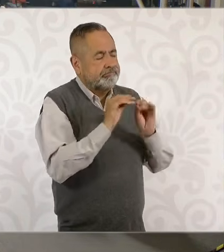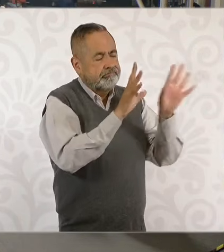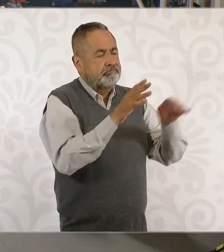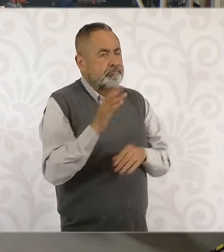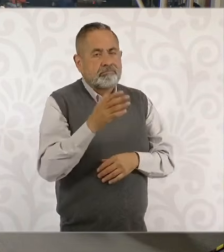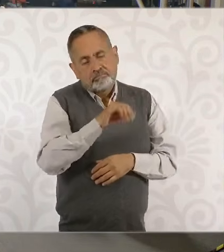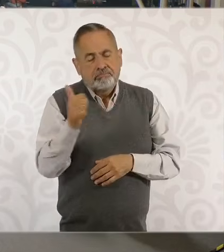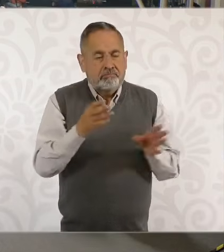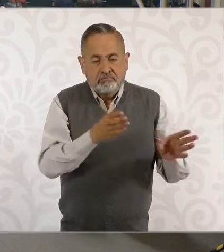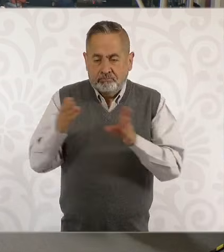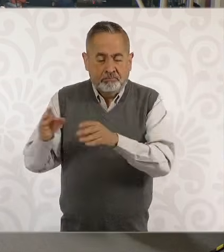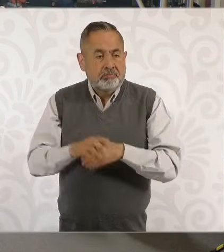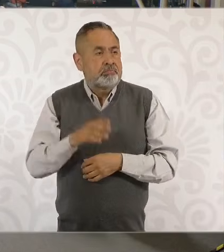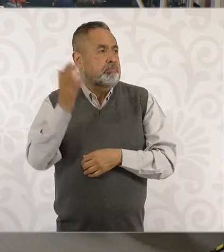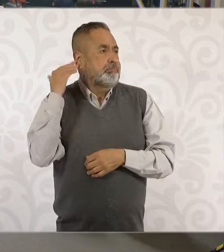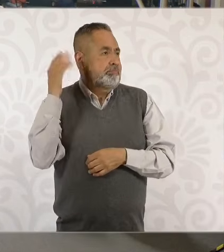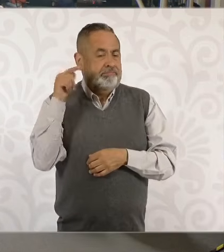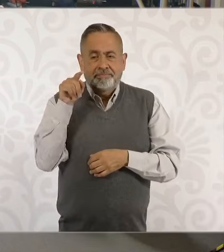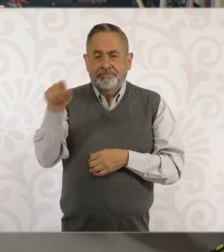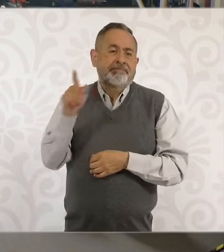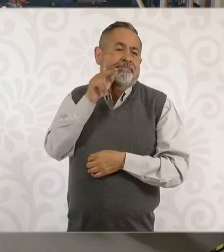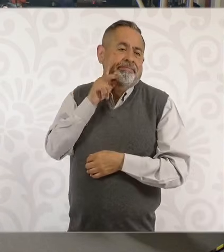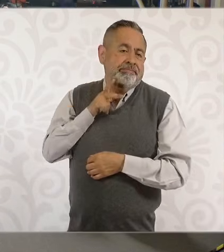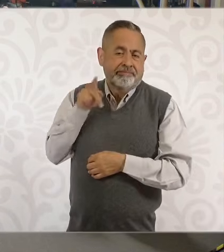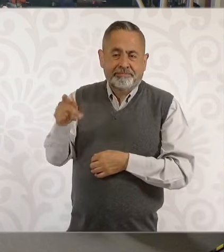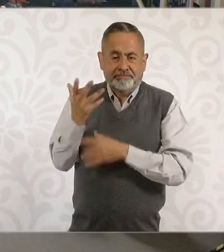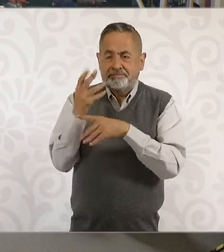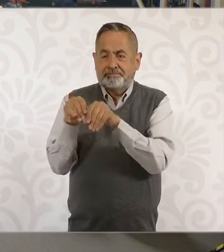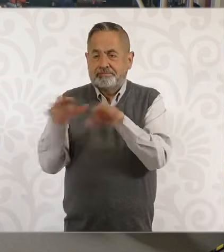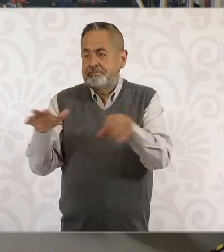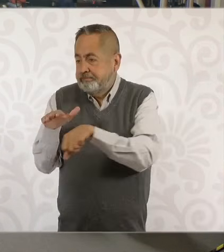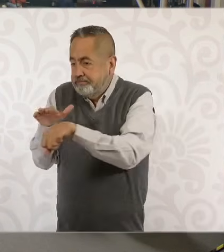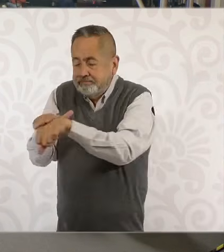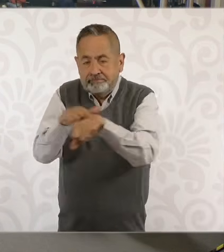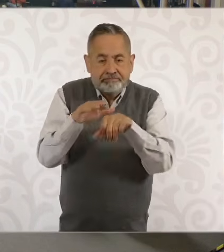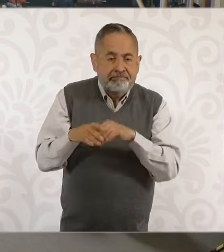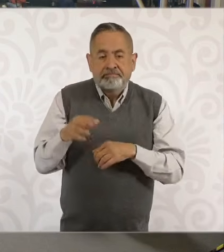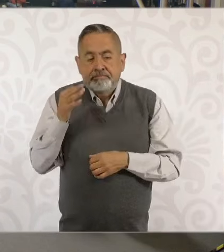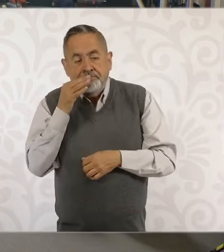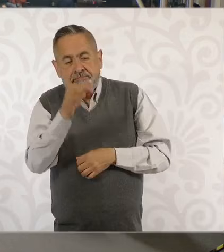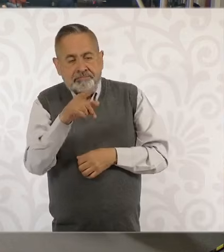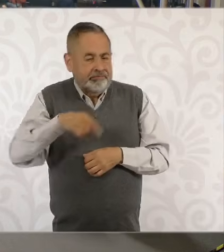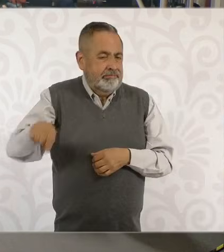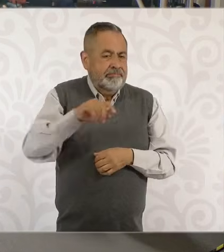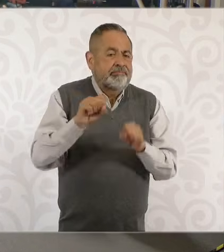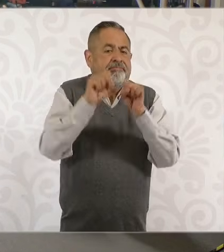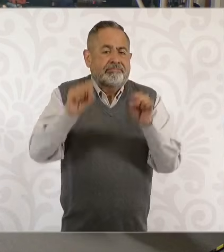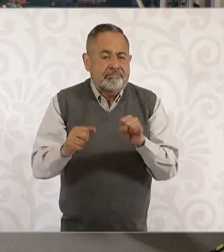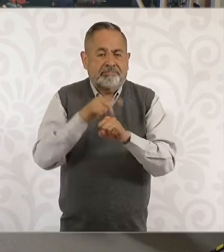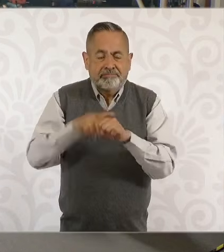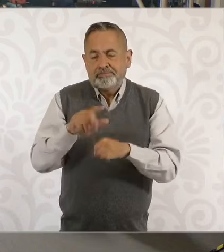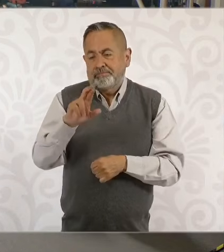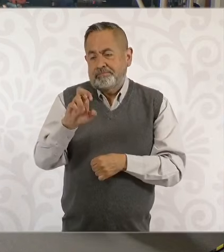la Dirección de Procesos Industriales de Pemex informó al personal del Sistema Nacional de Refinación pues